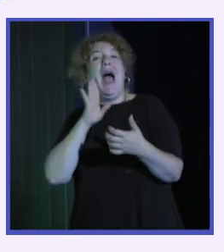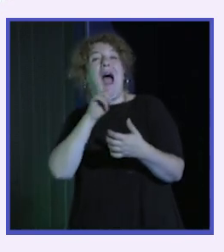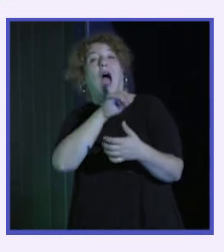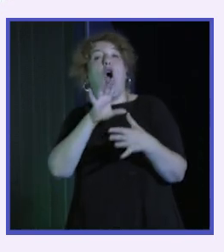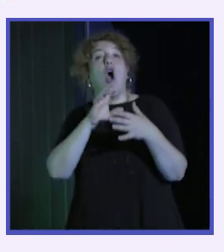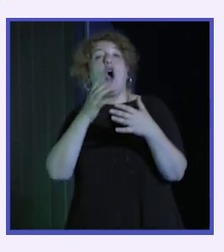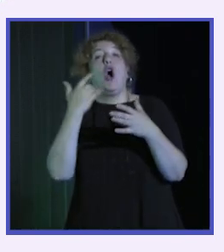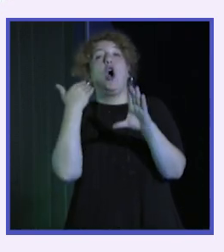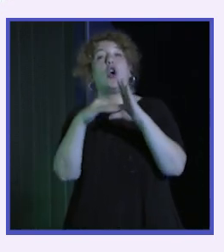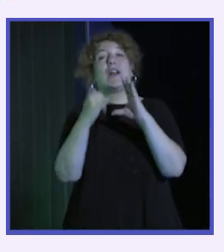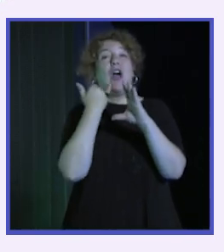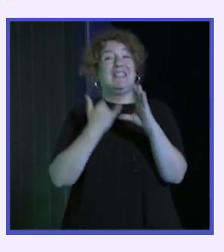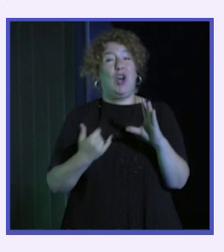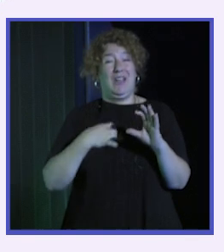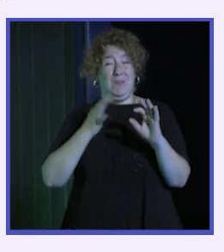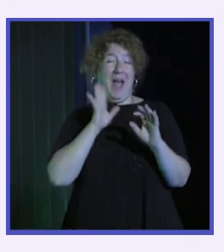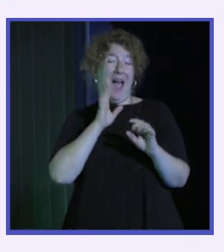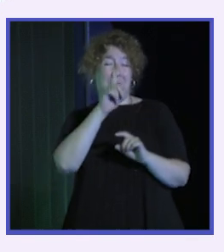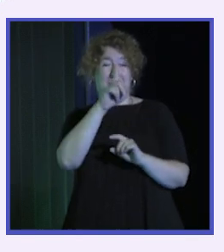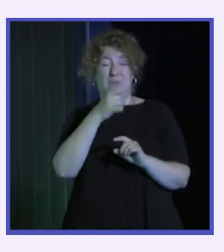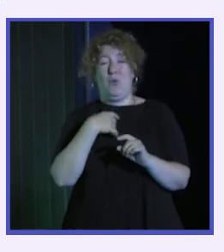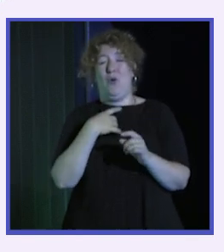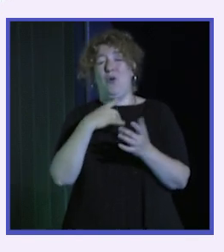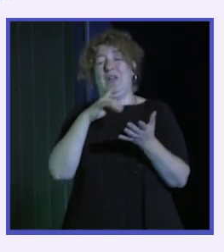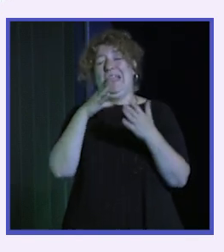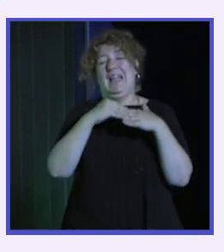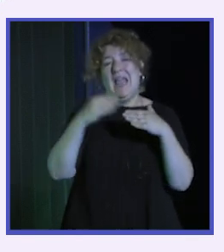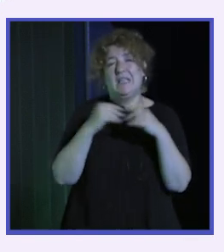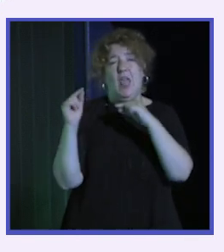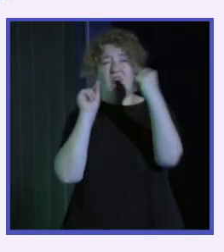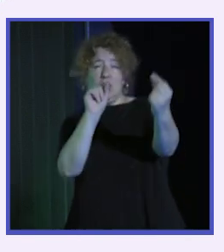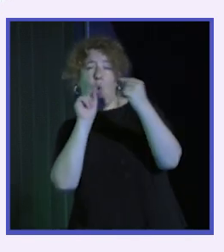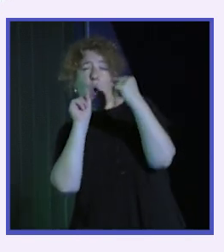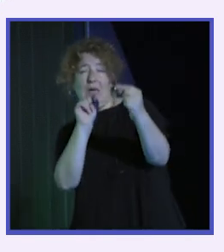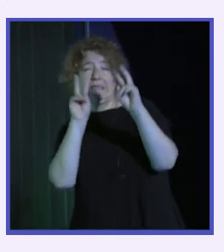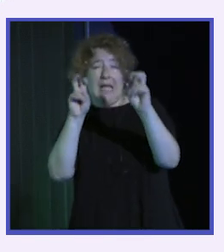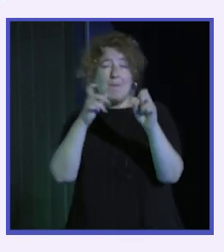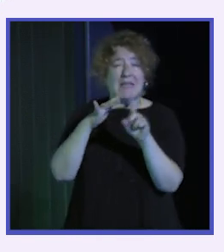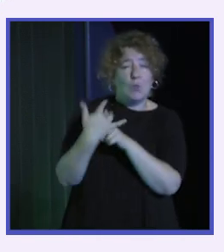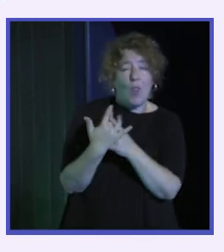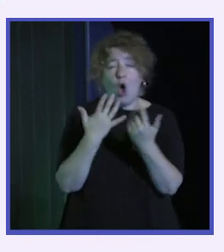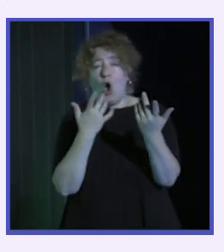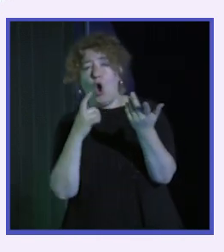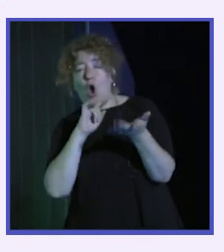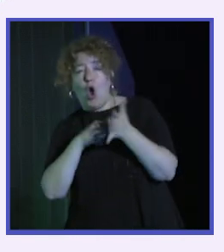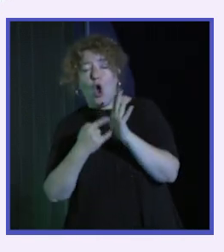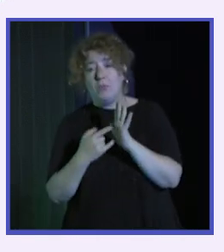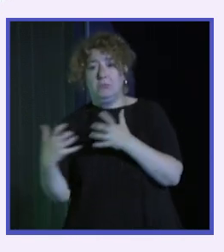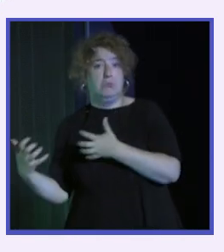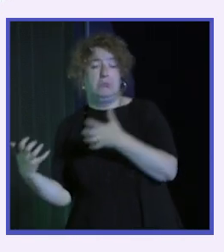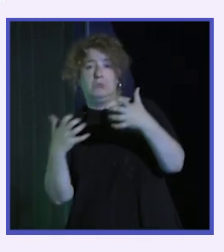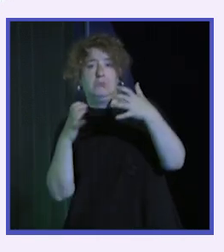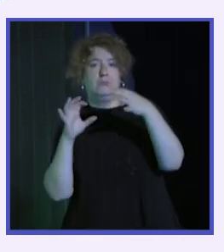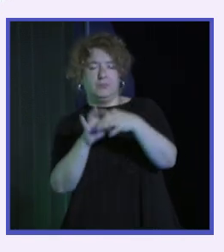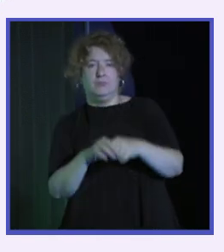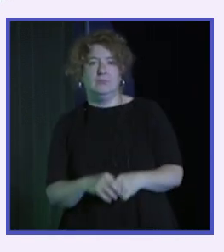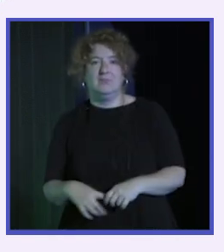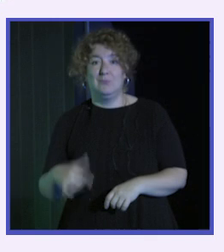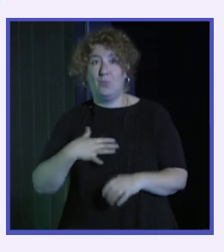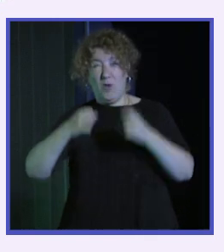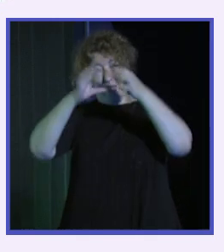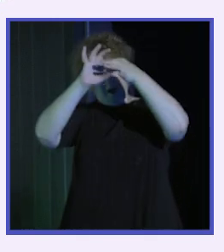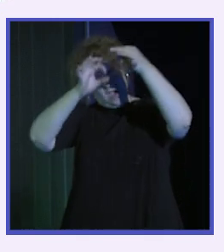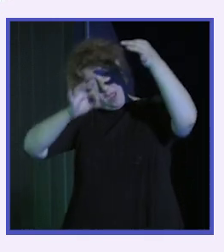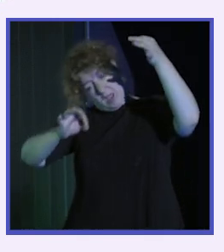ha estado el cliente con los ingenieros de soporte discutiendo sobre el caso. Esto os adelanto que son correos de 30,